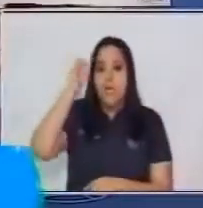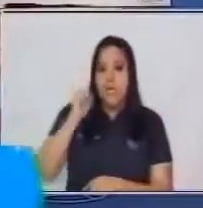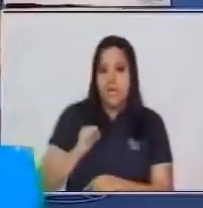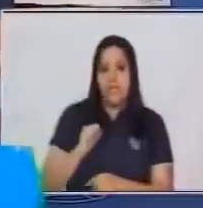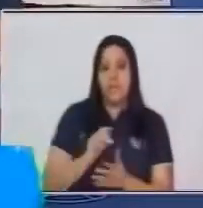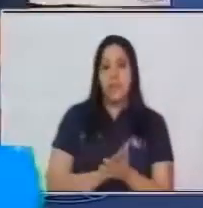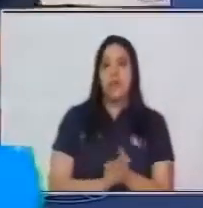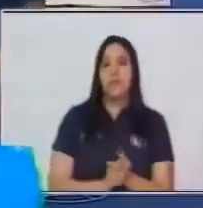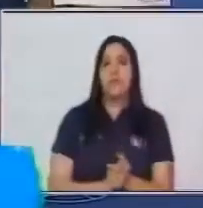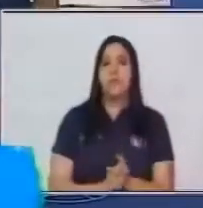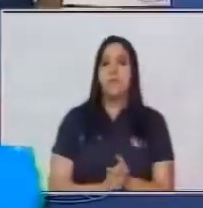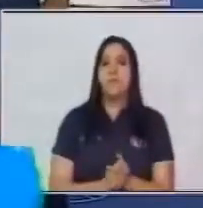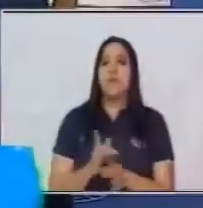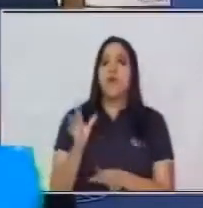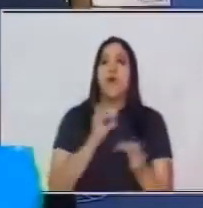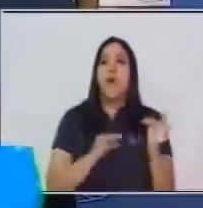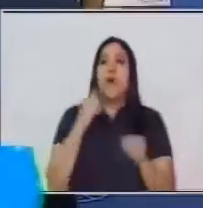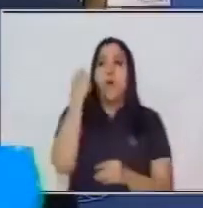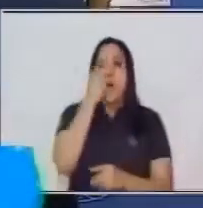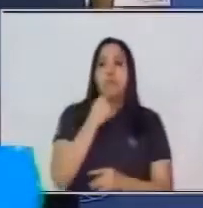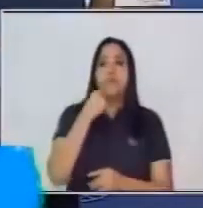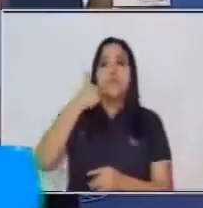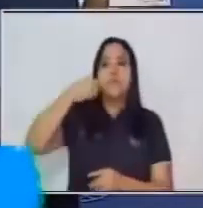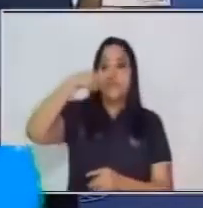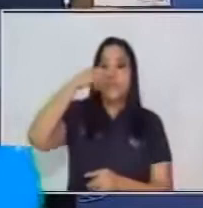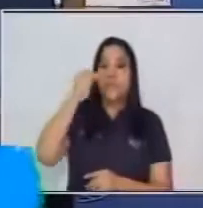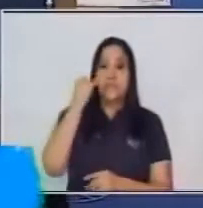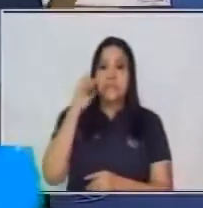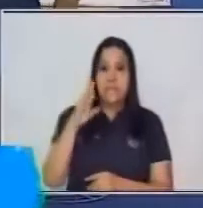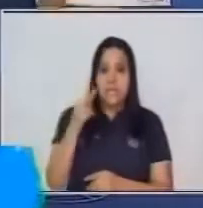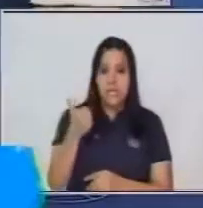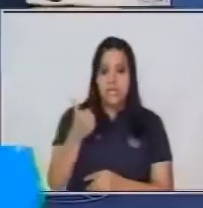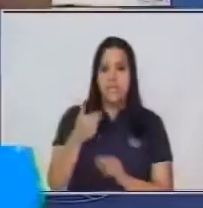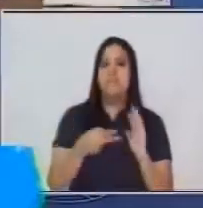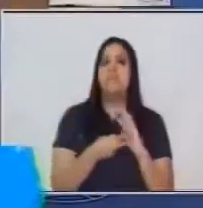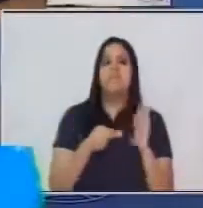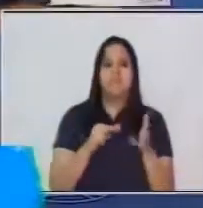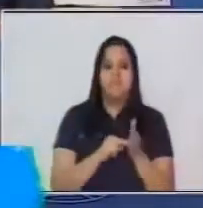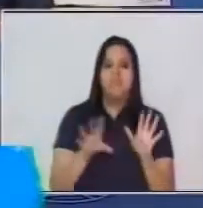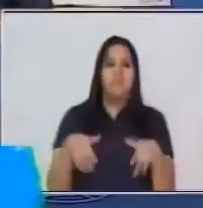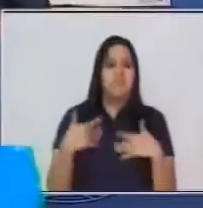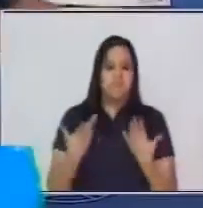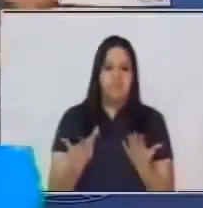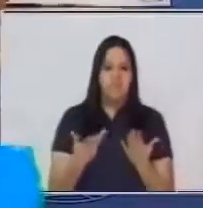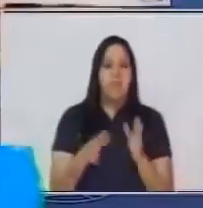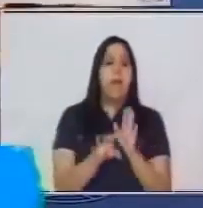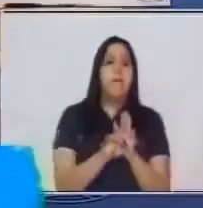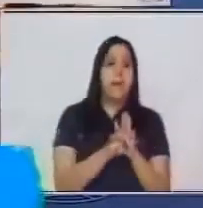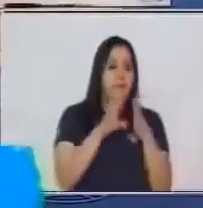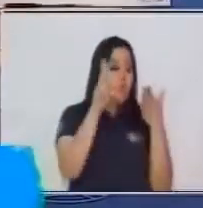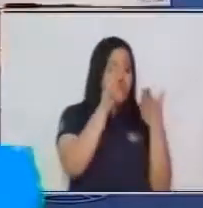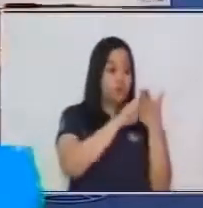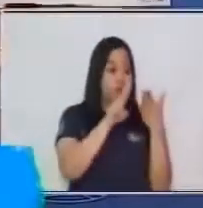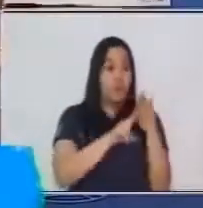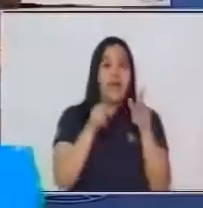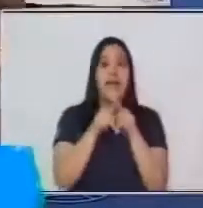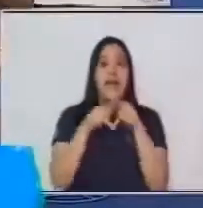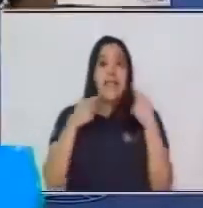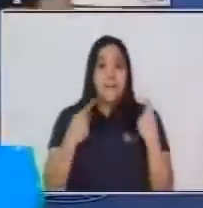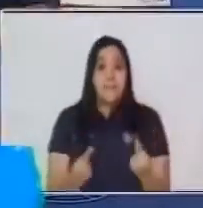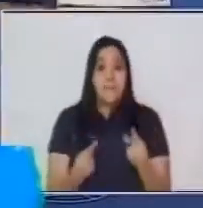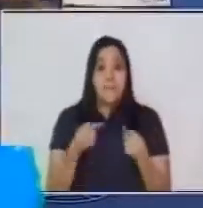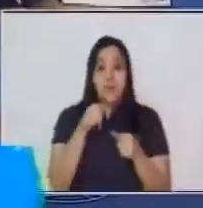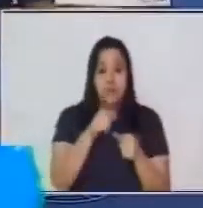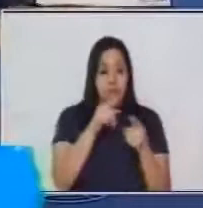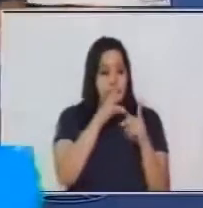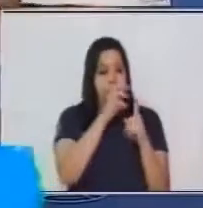nos referimos con esto? Es decir, si has visto alguna caricatura que sale en los periódicos, te darás cuenta que hay algunos temas políticos que